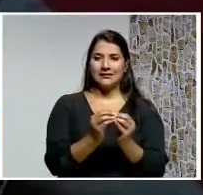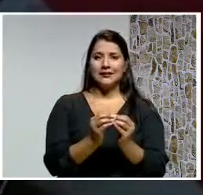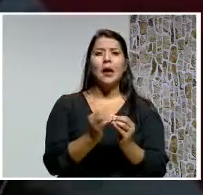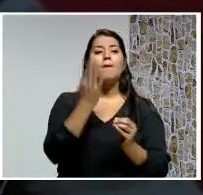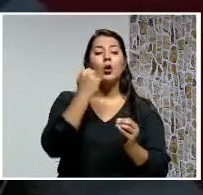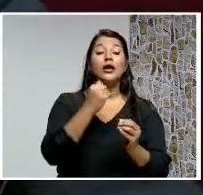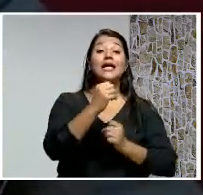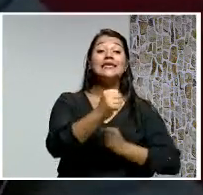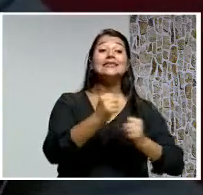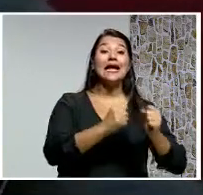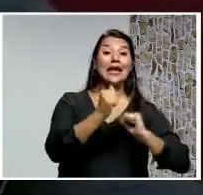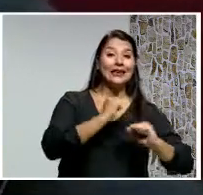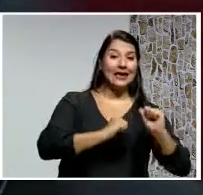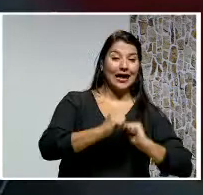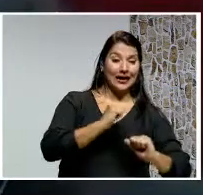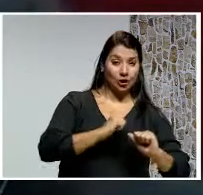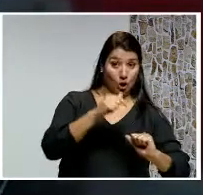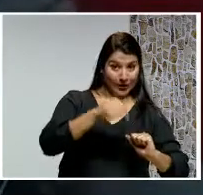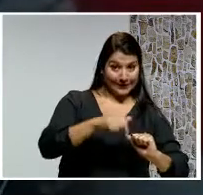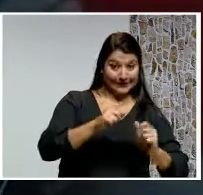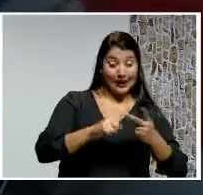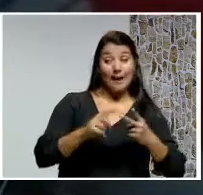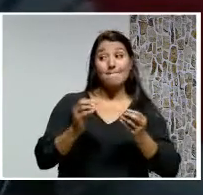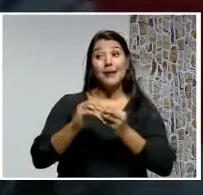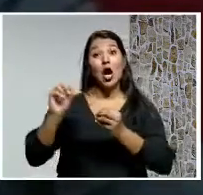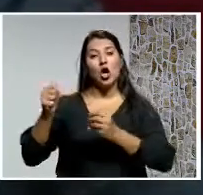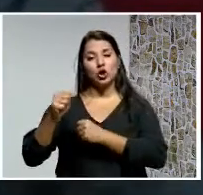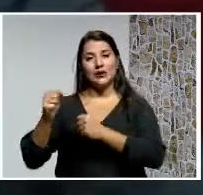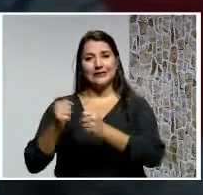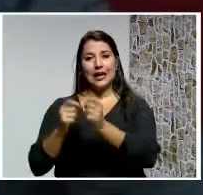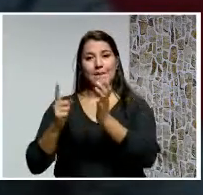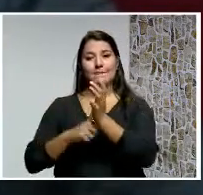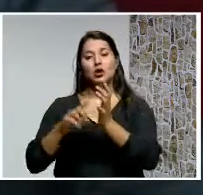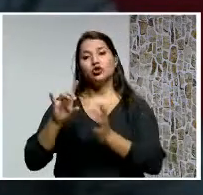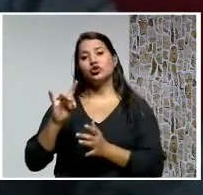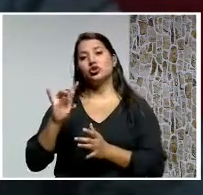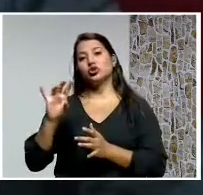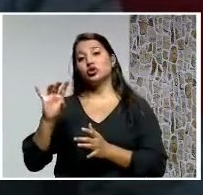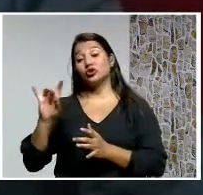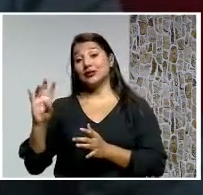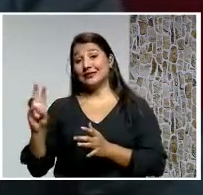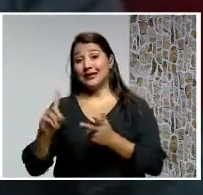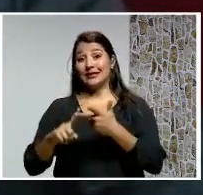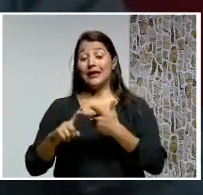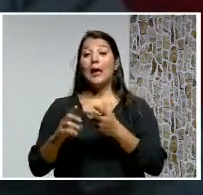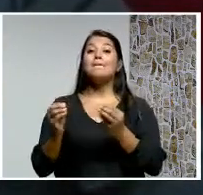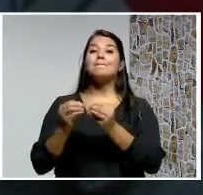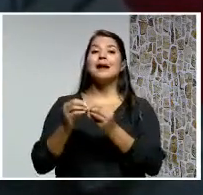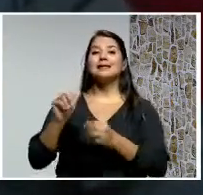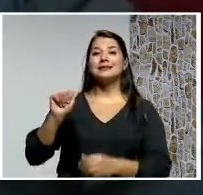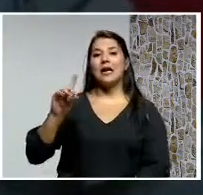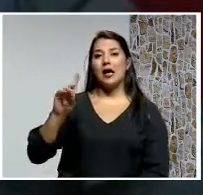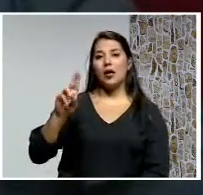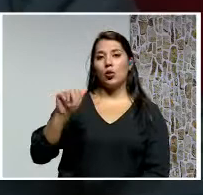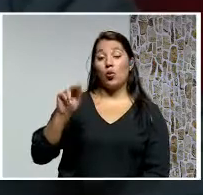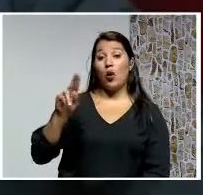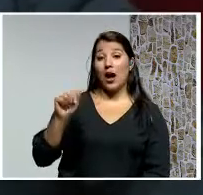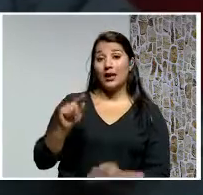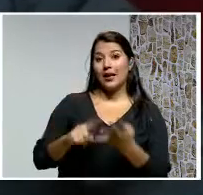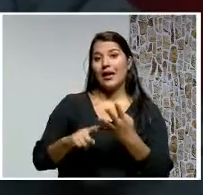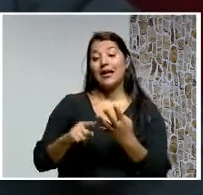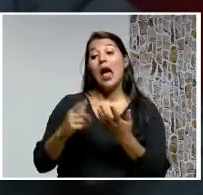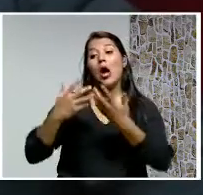también la sala de la Compañía Nacional de Teatro en 1887, la aduana y la sala de la Compañía Nacional de Danza, que es el Teatro de la